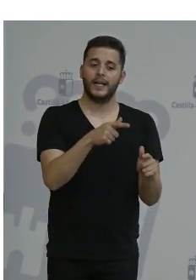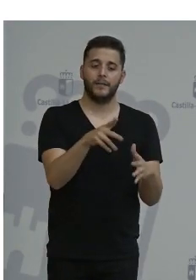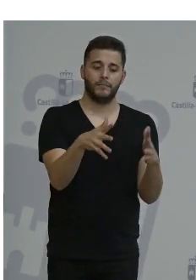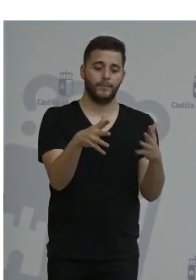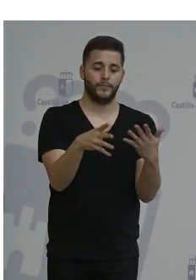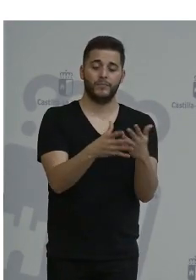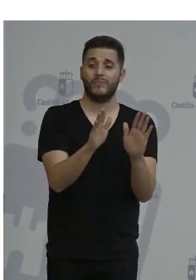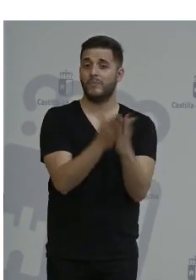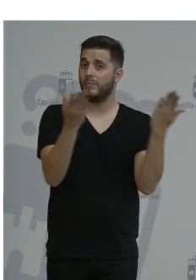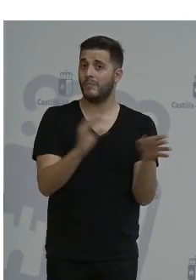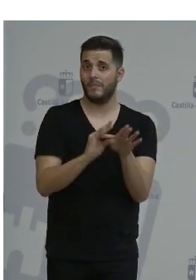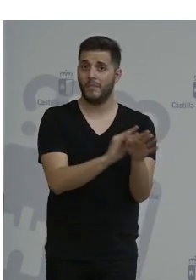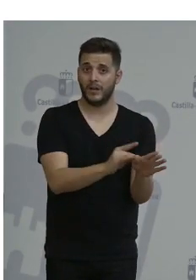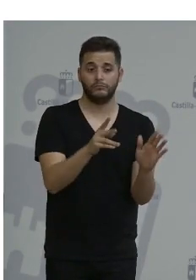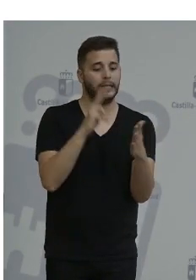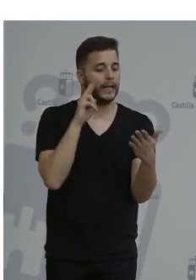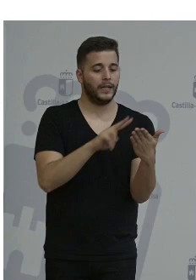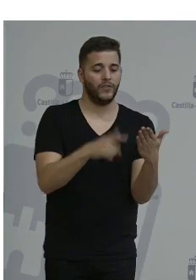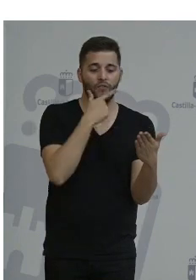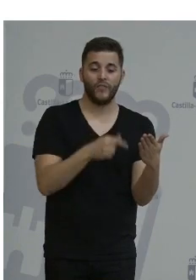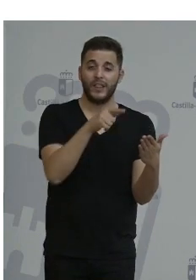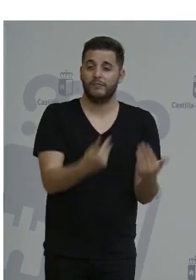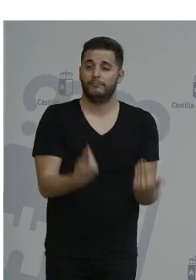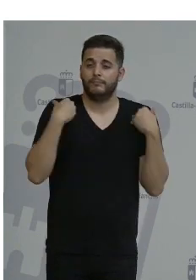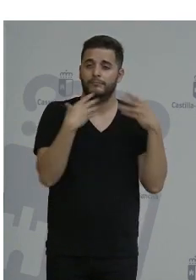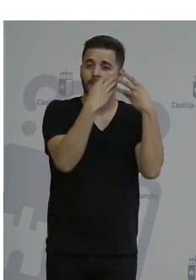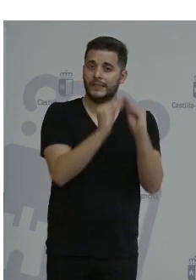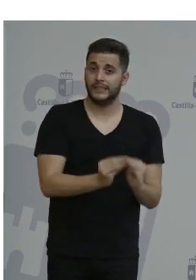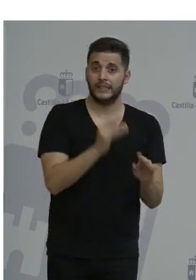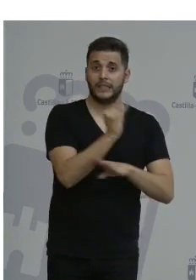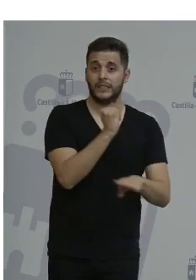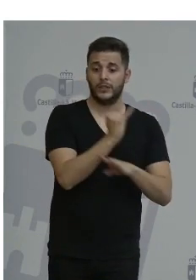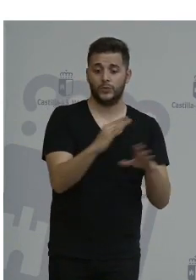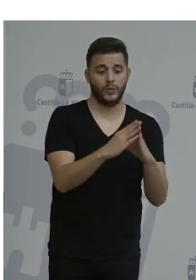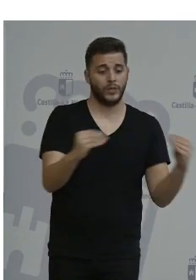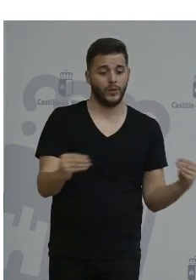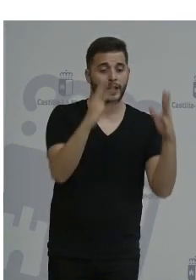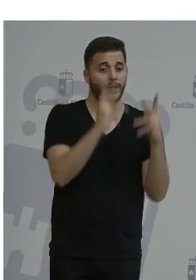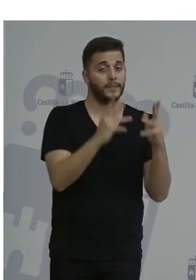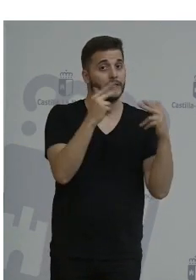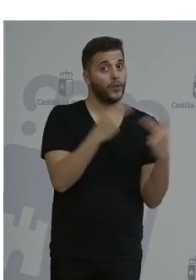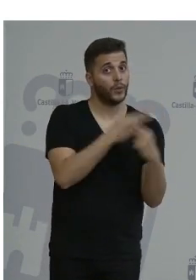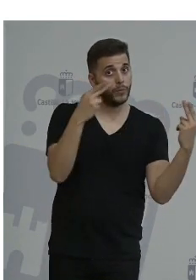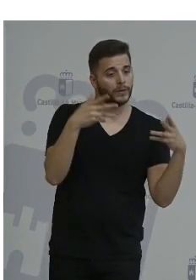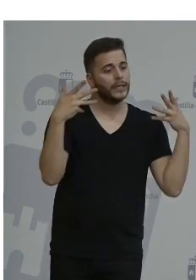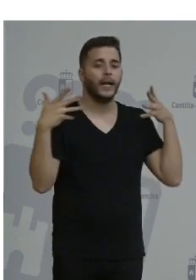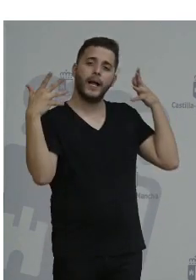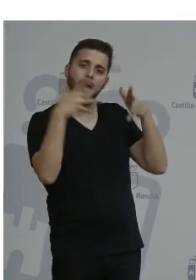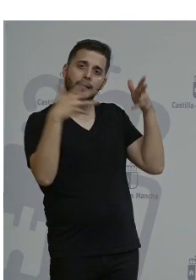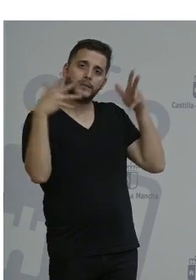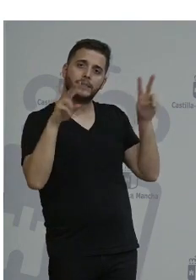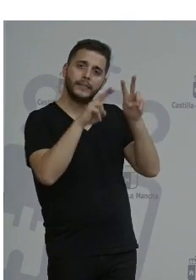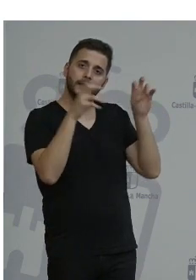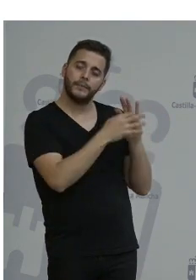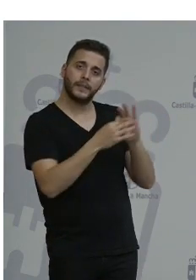elaborado por el Instituto Andaluz de Administración Pública con el asesoramiento de la Dirección General competente en